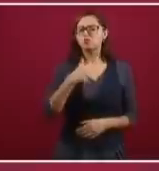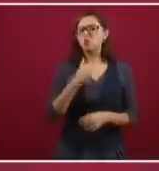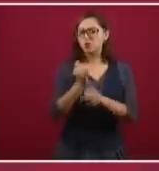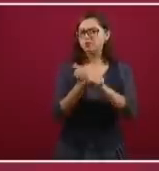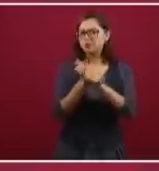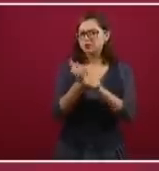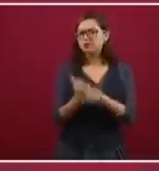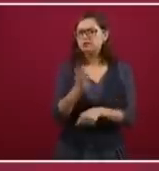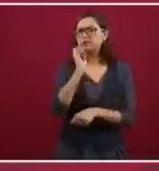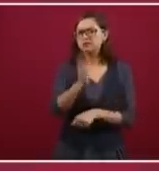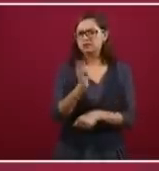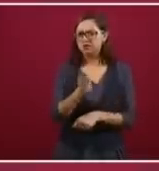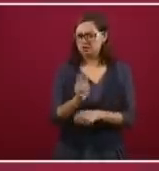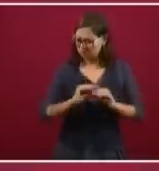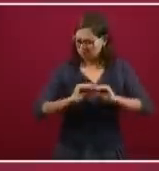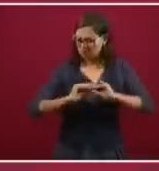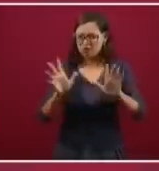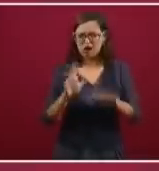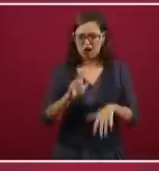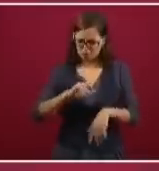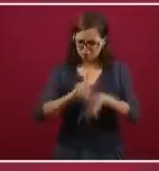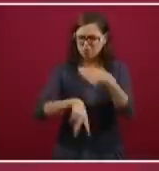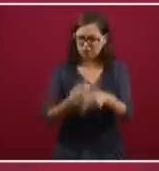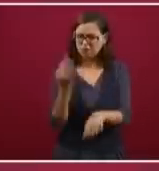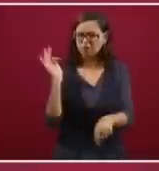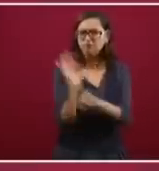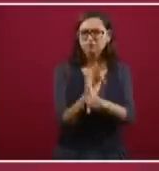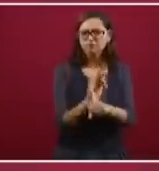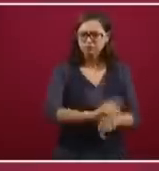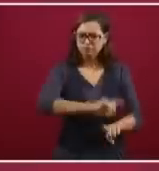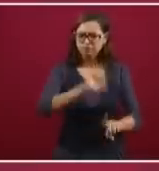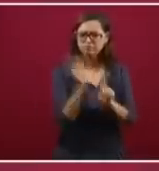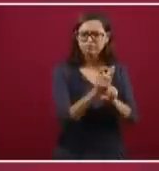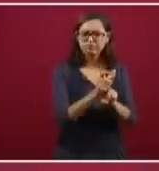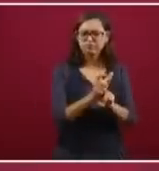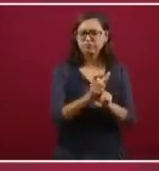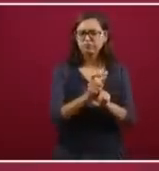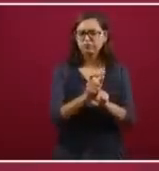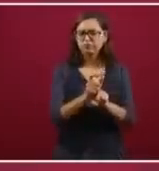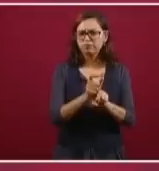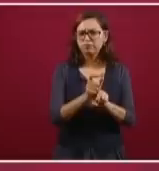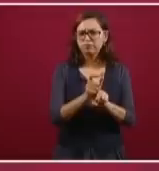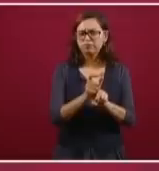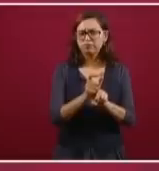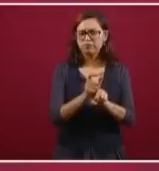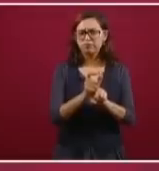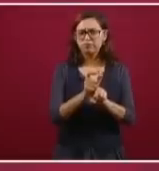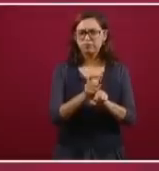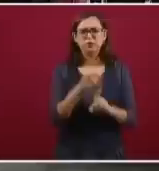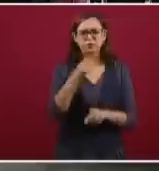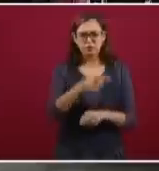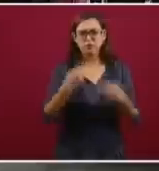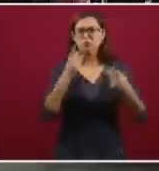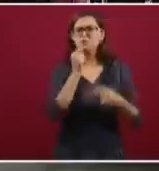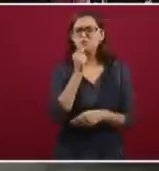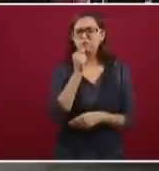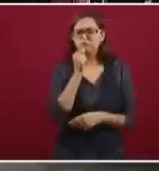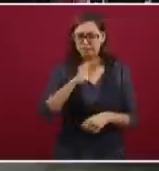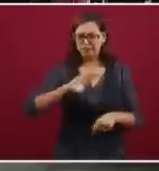protección a esta persona, a este oficial.